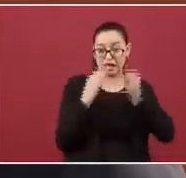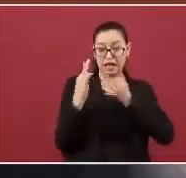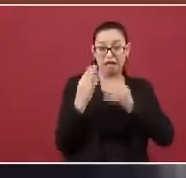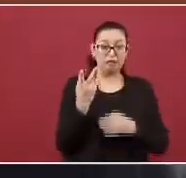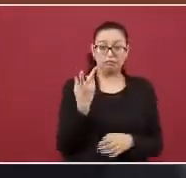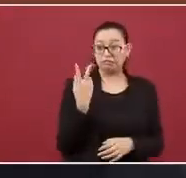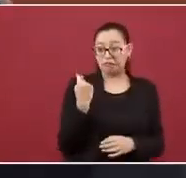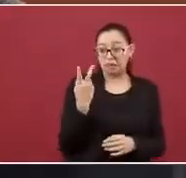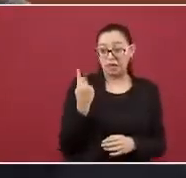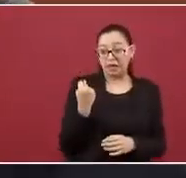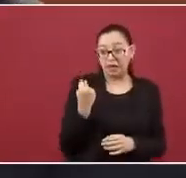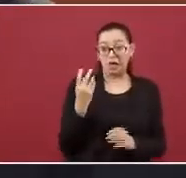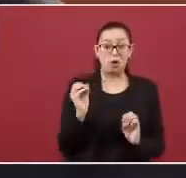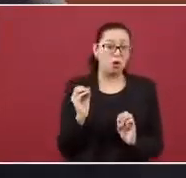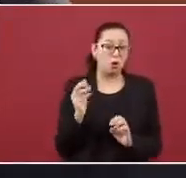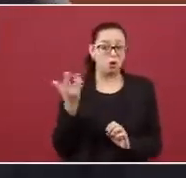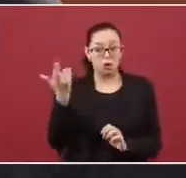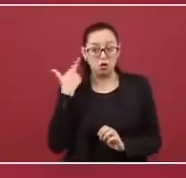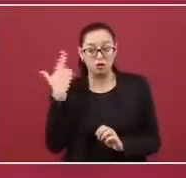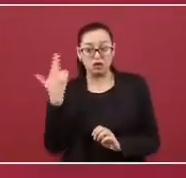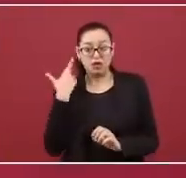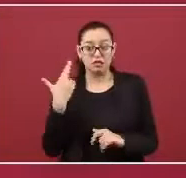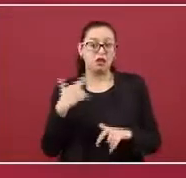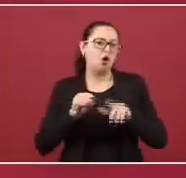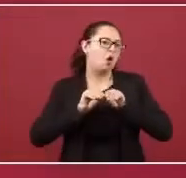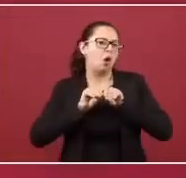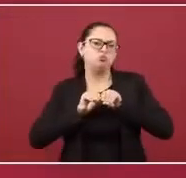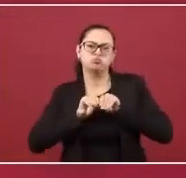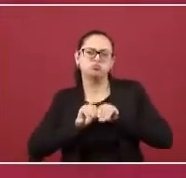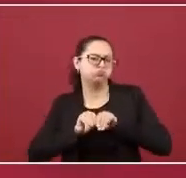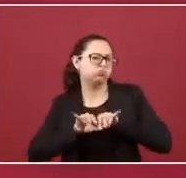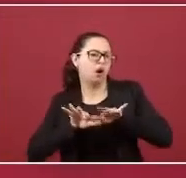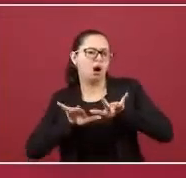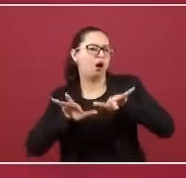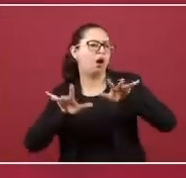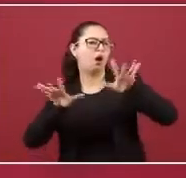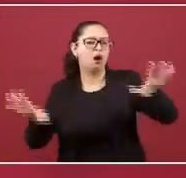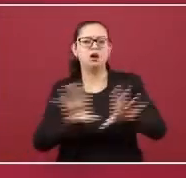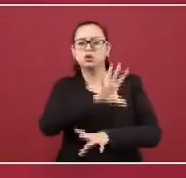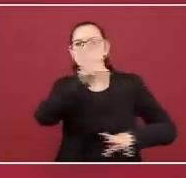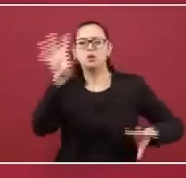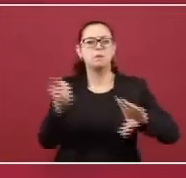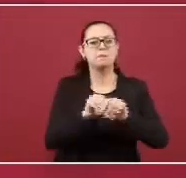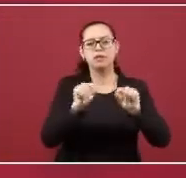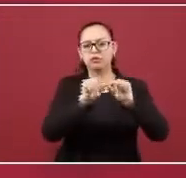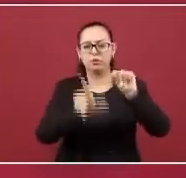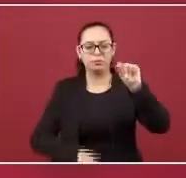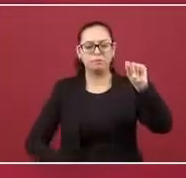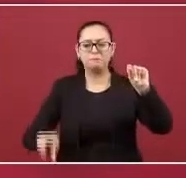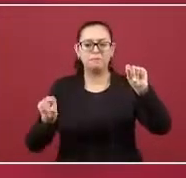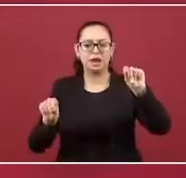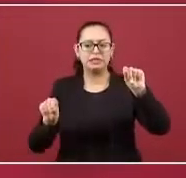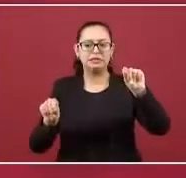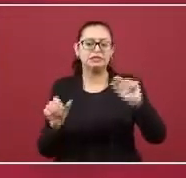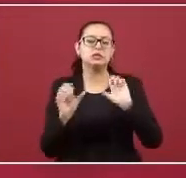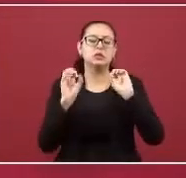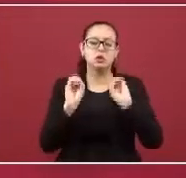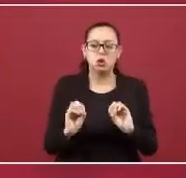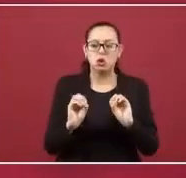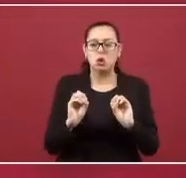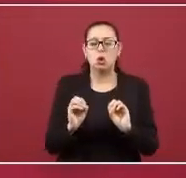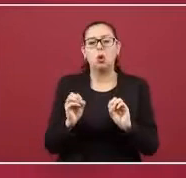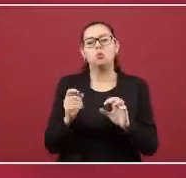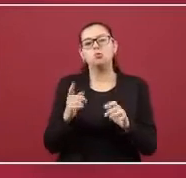la reciben todos los ciudadanos del país, o una noticia que se repite en